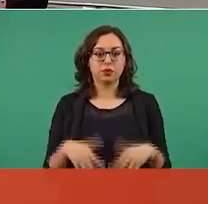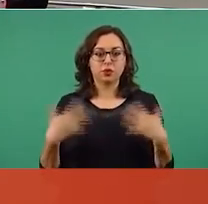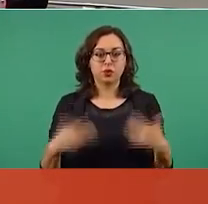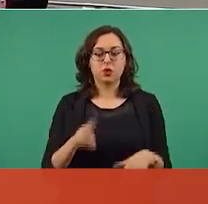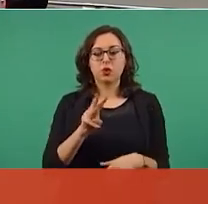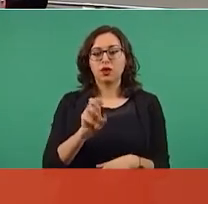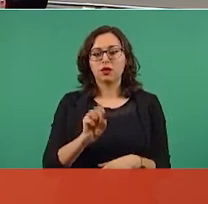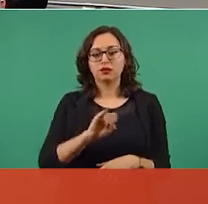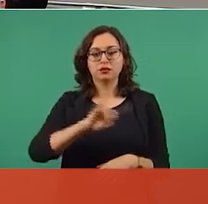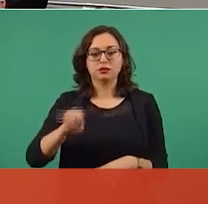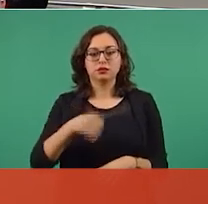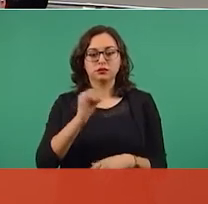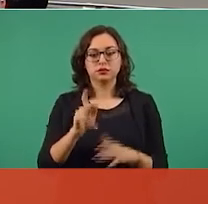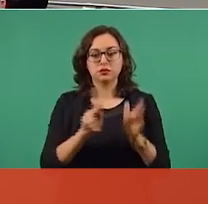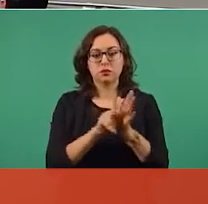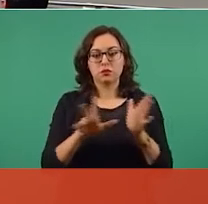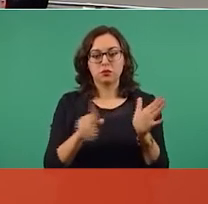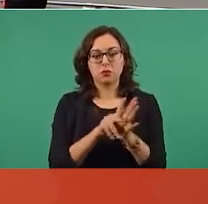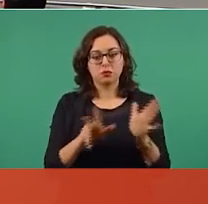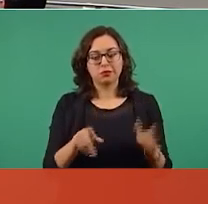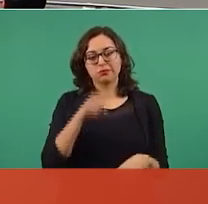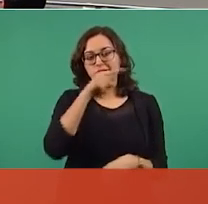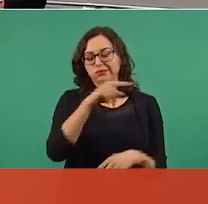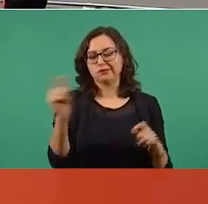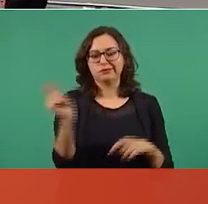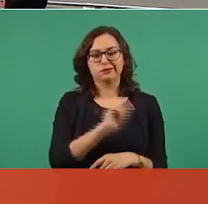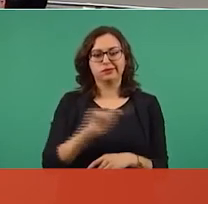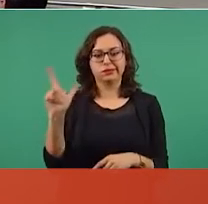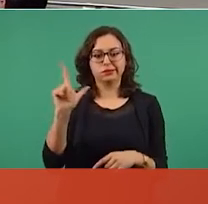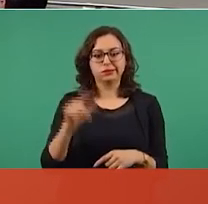famosísimo, ¿eh?, el periódico,